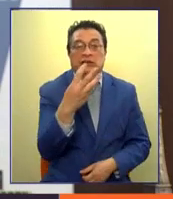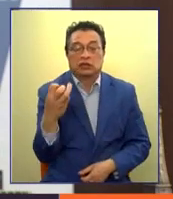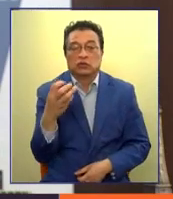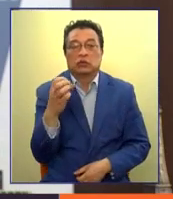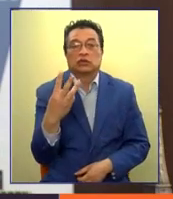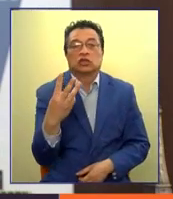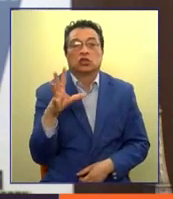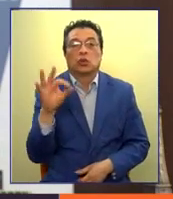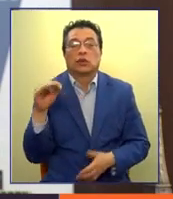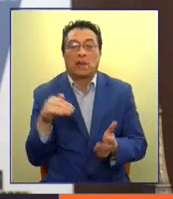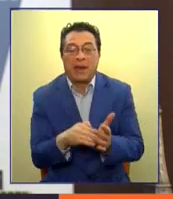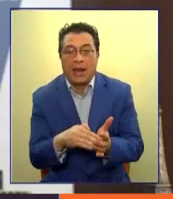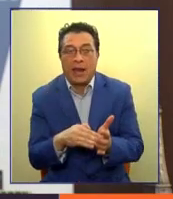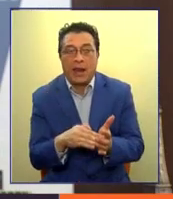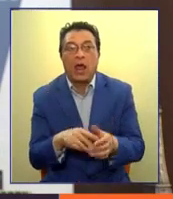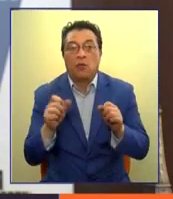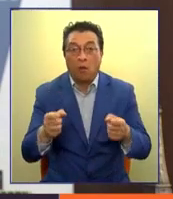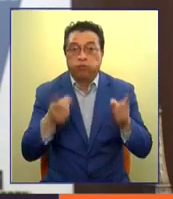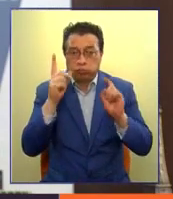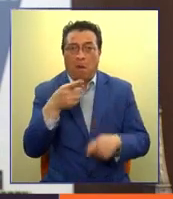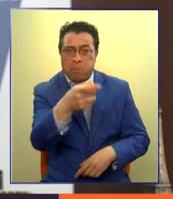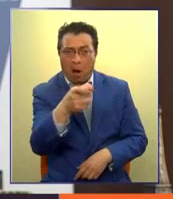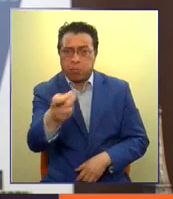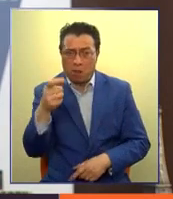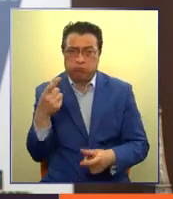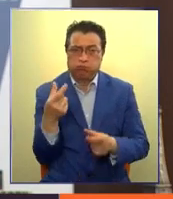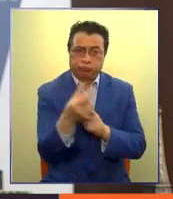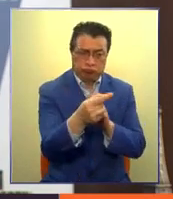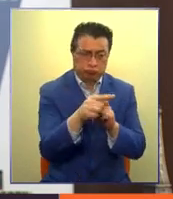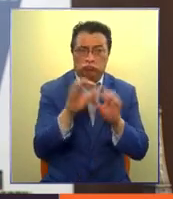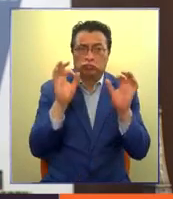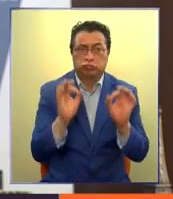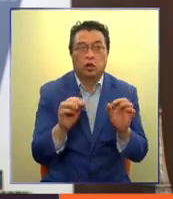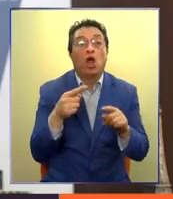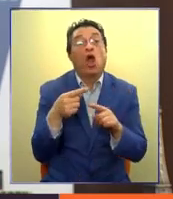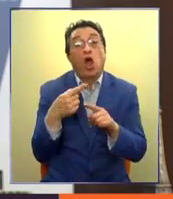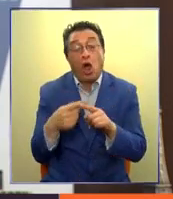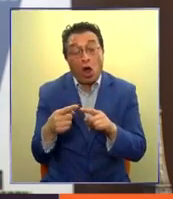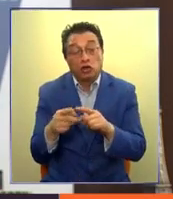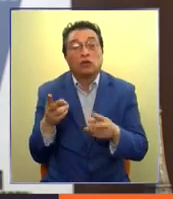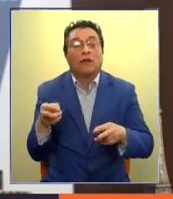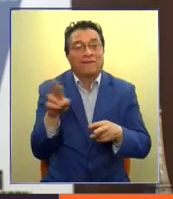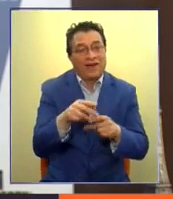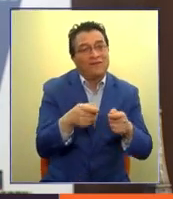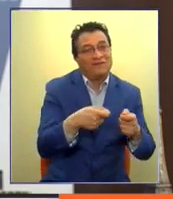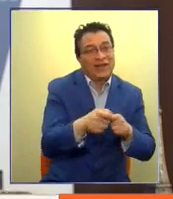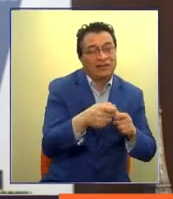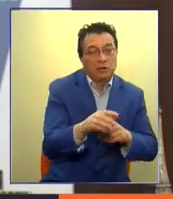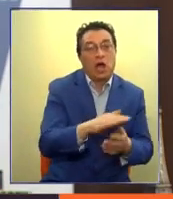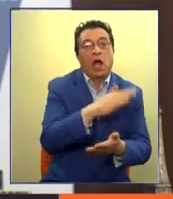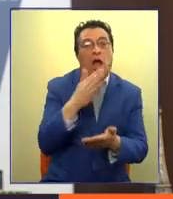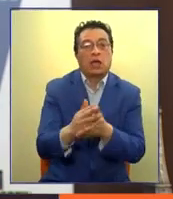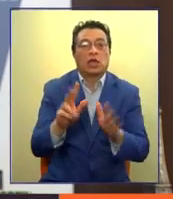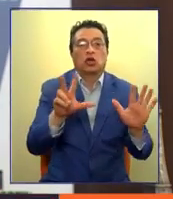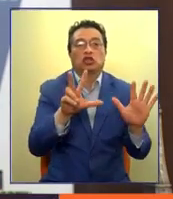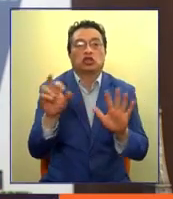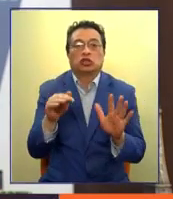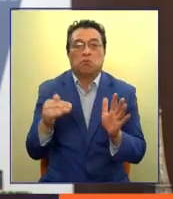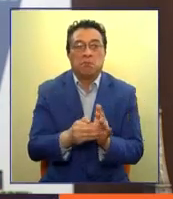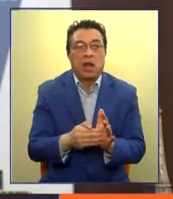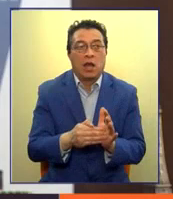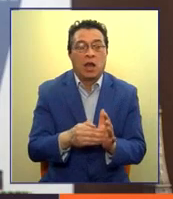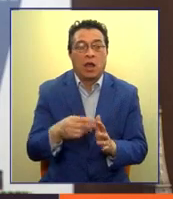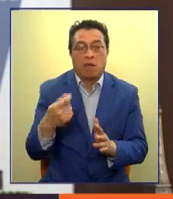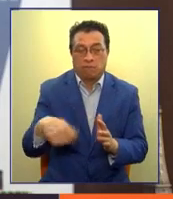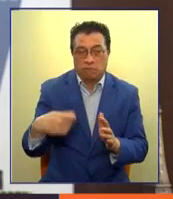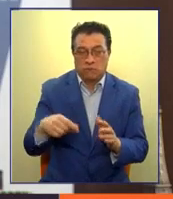a 350.000 pesos ya aptas para disparar. Y después existía otra línea que revendía que podía llegar hasta 800.000 pesos, o sea, el valor